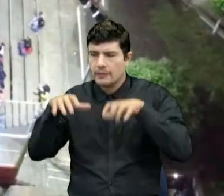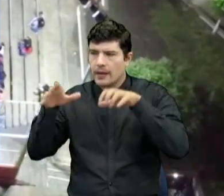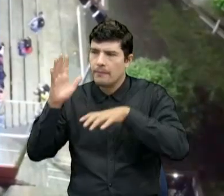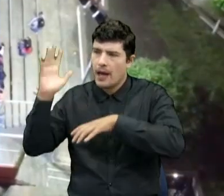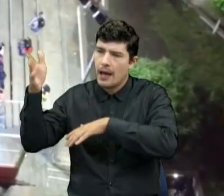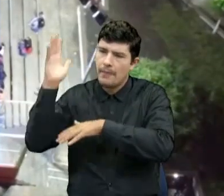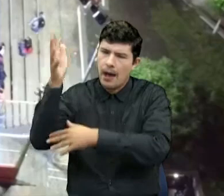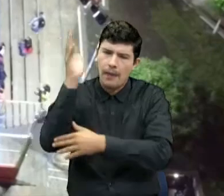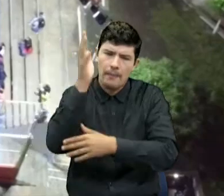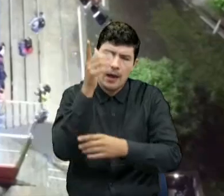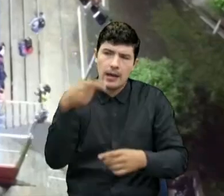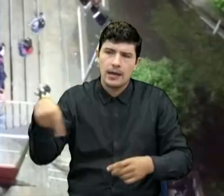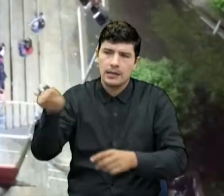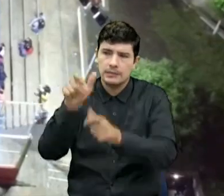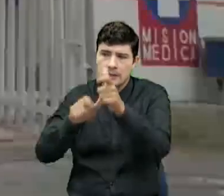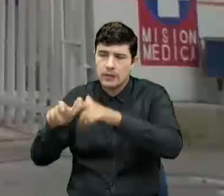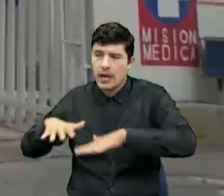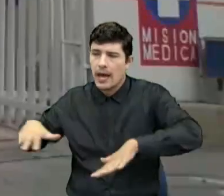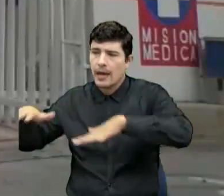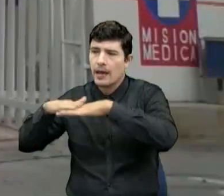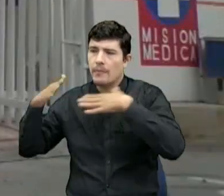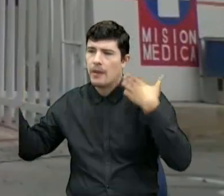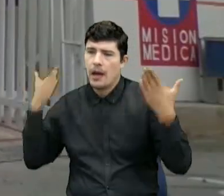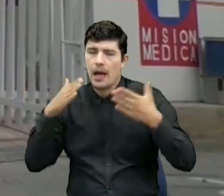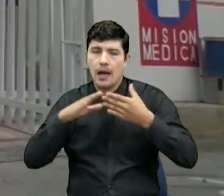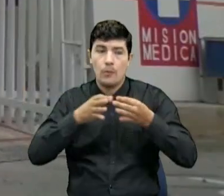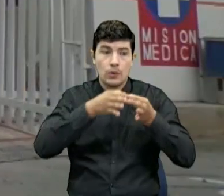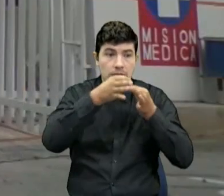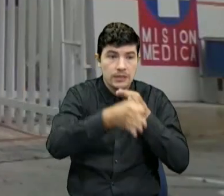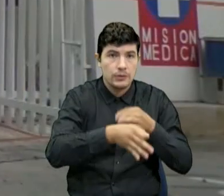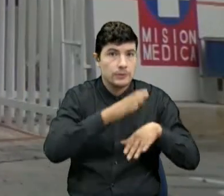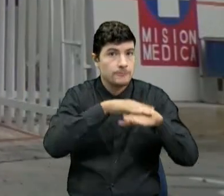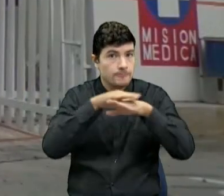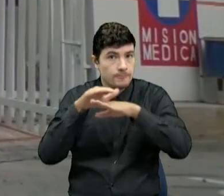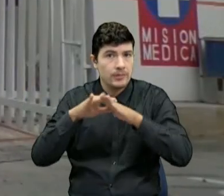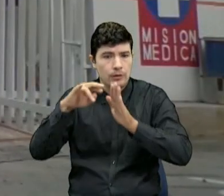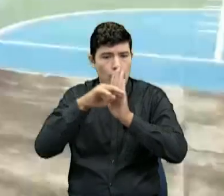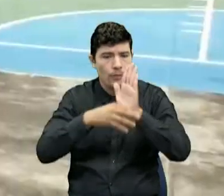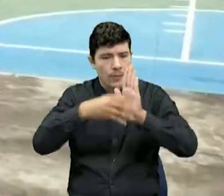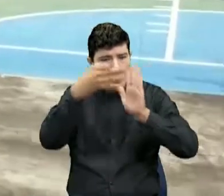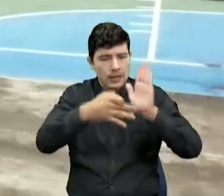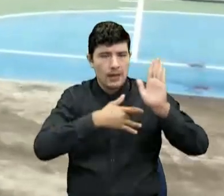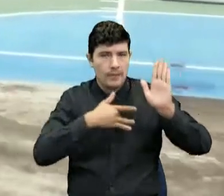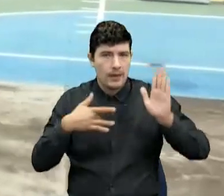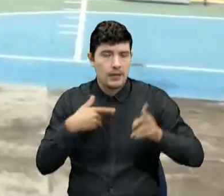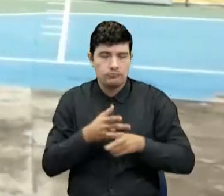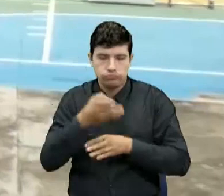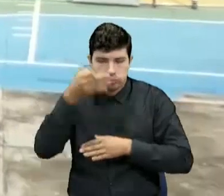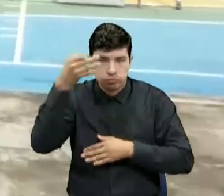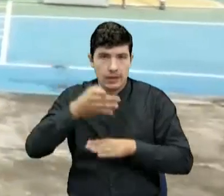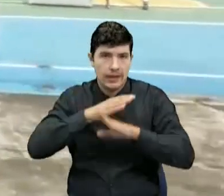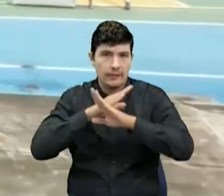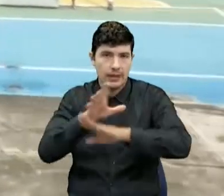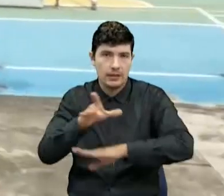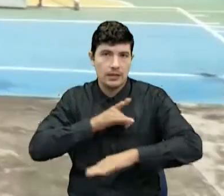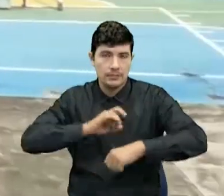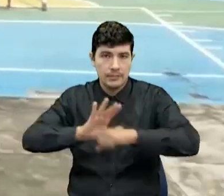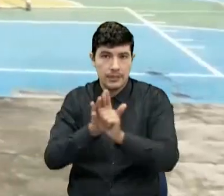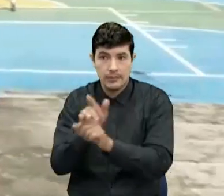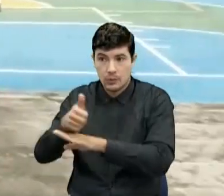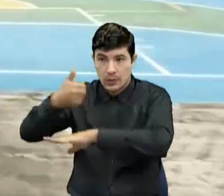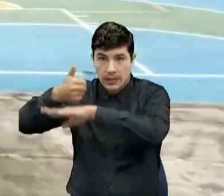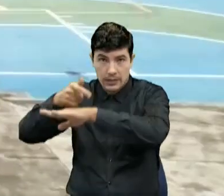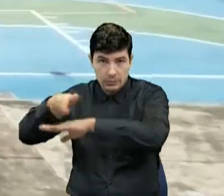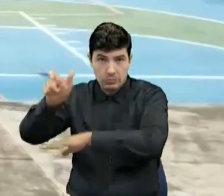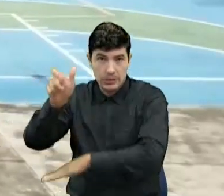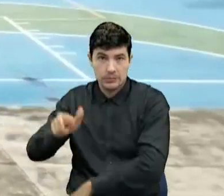eviten las aglomeraciones y cumplan con los protocolos de bioseguridad las autoridades del municipio en cabeza del señor